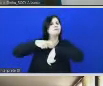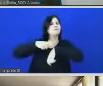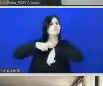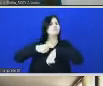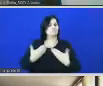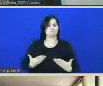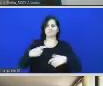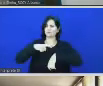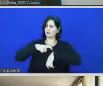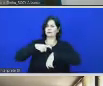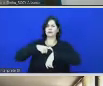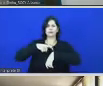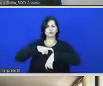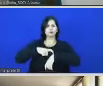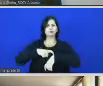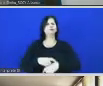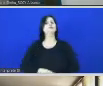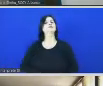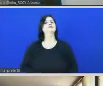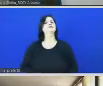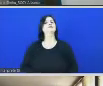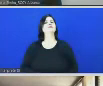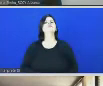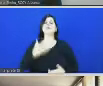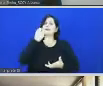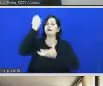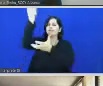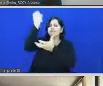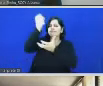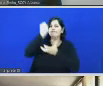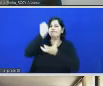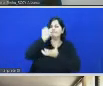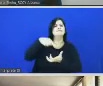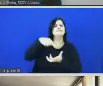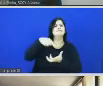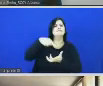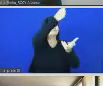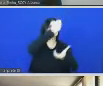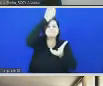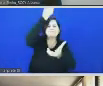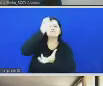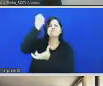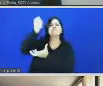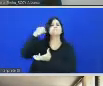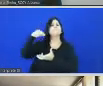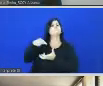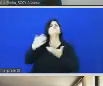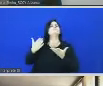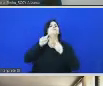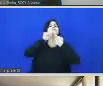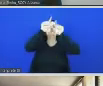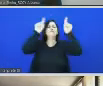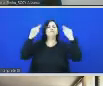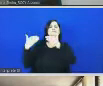facilitando recursos financieros para organizaciones de mujeres. Solo en